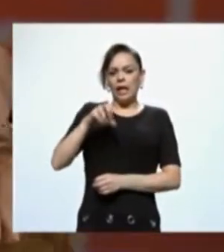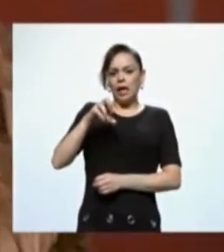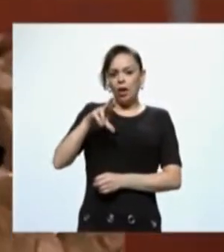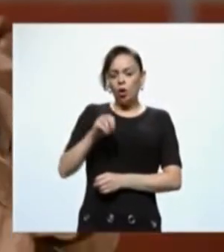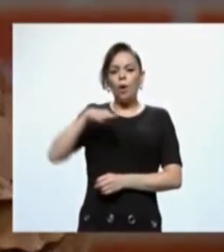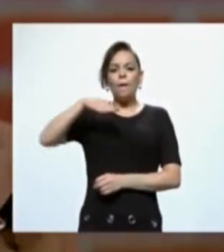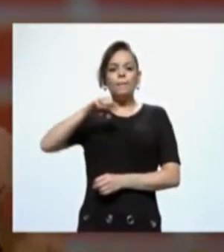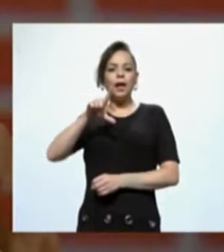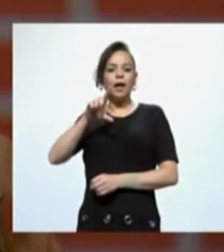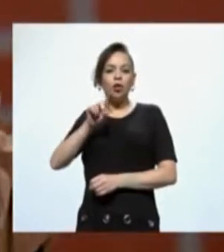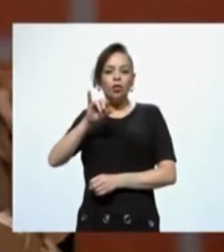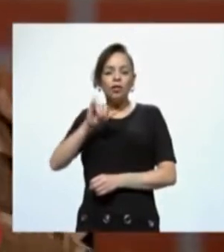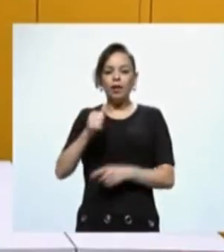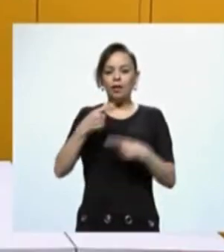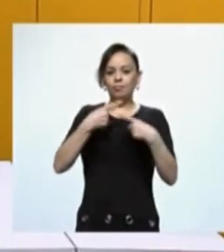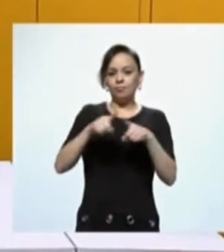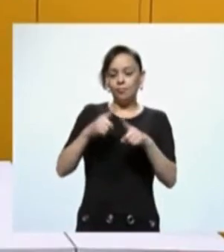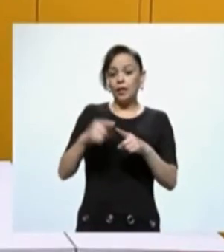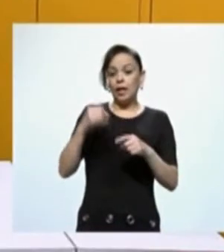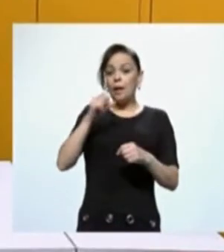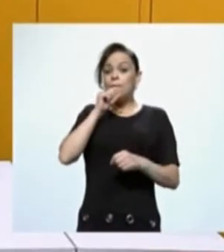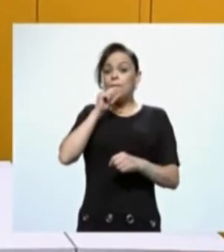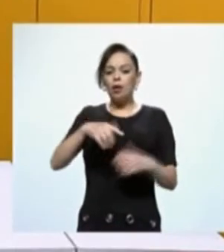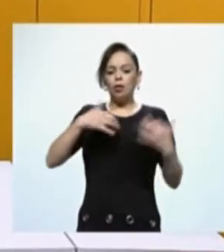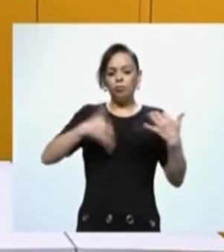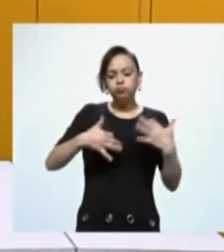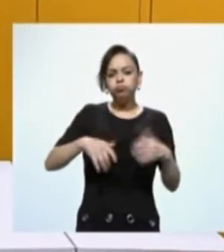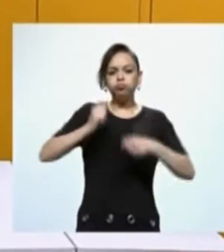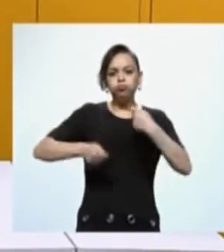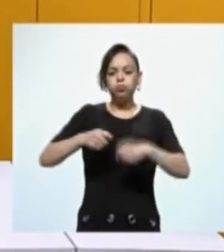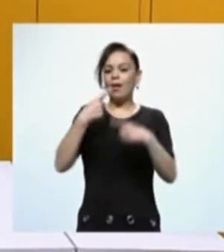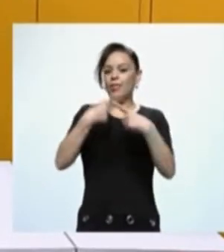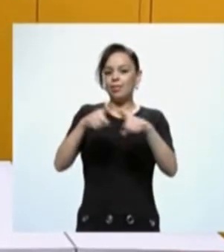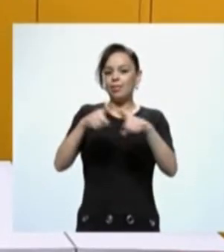melodías, también variados instrumentos.